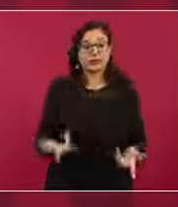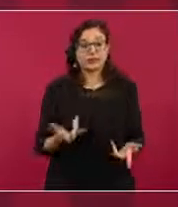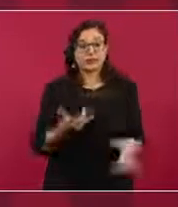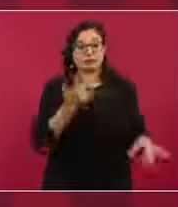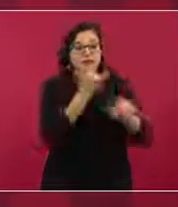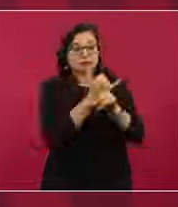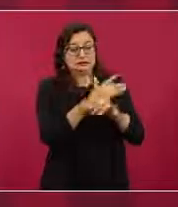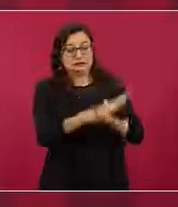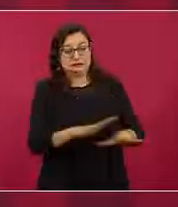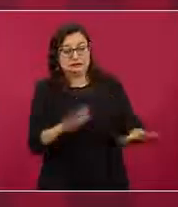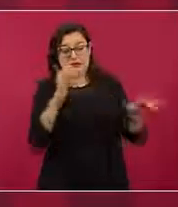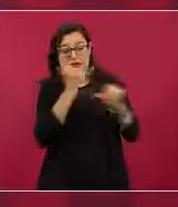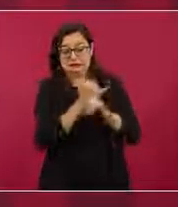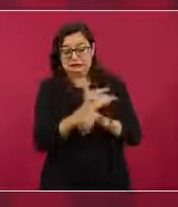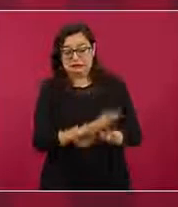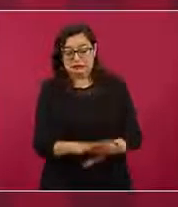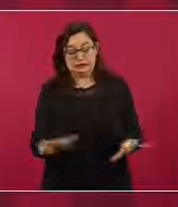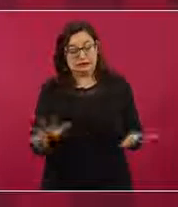información